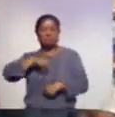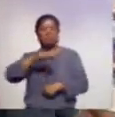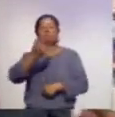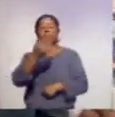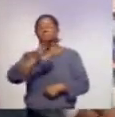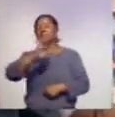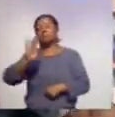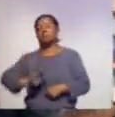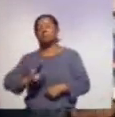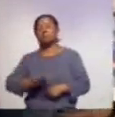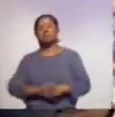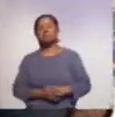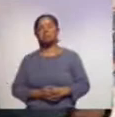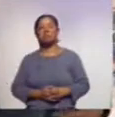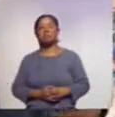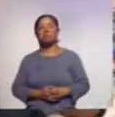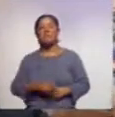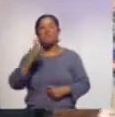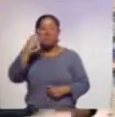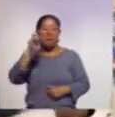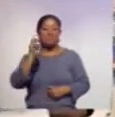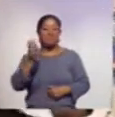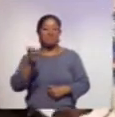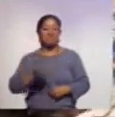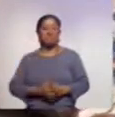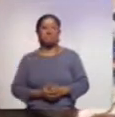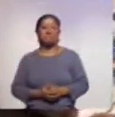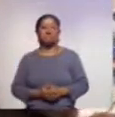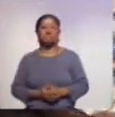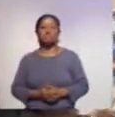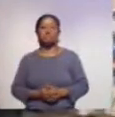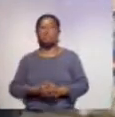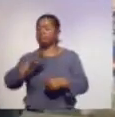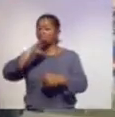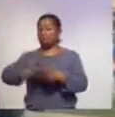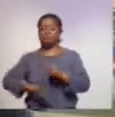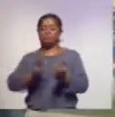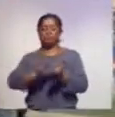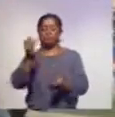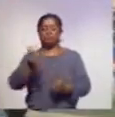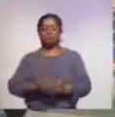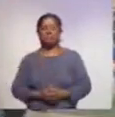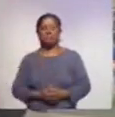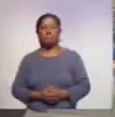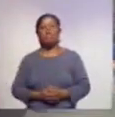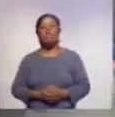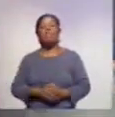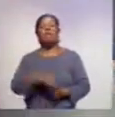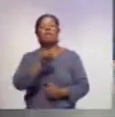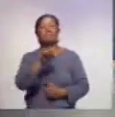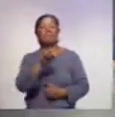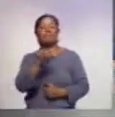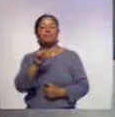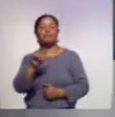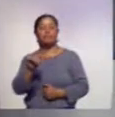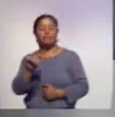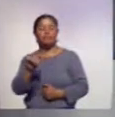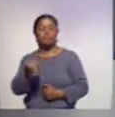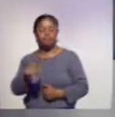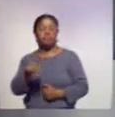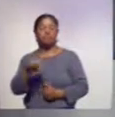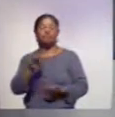de descuento en la tarifa del pasaje. Mario, auditorio, ese es mi reporte. Adán, muchísimas gracias, muy buenas